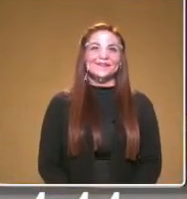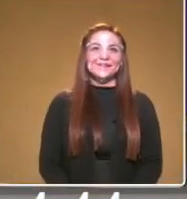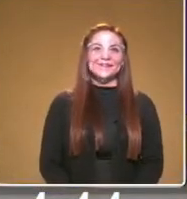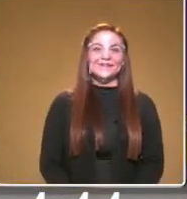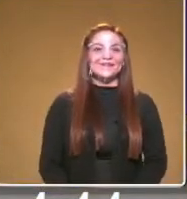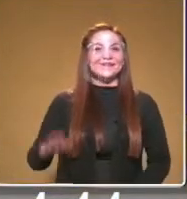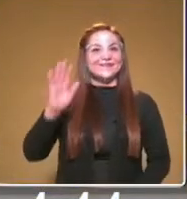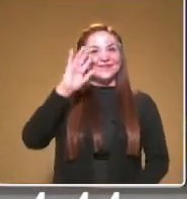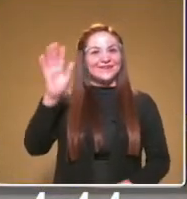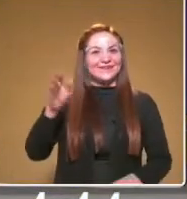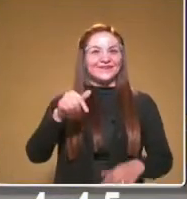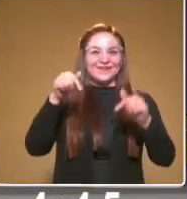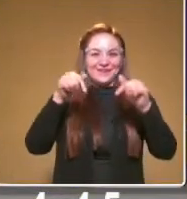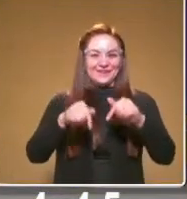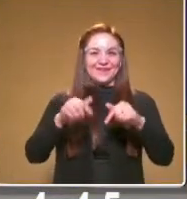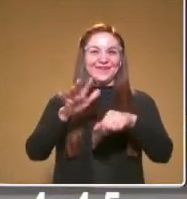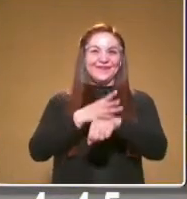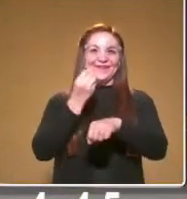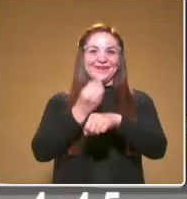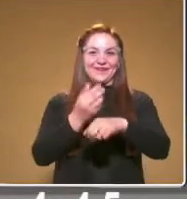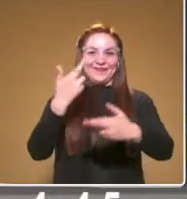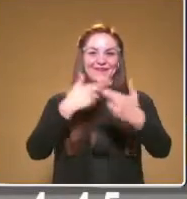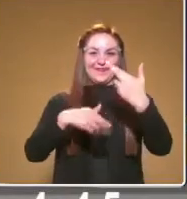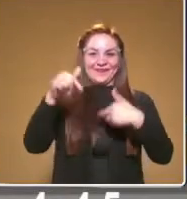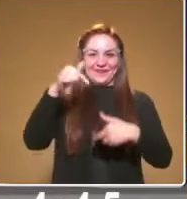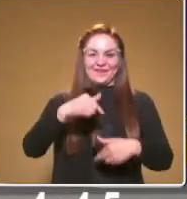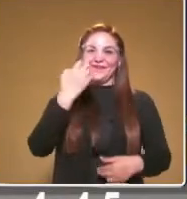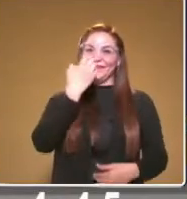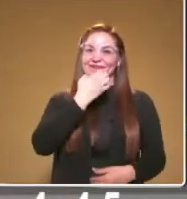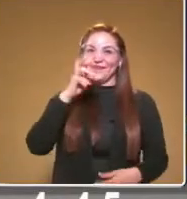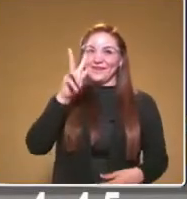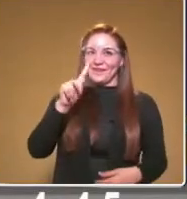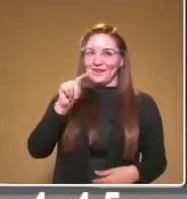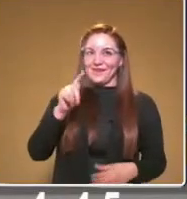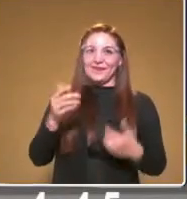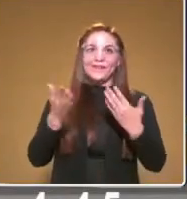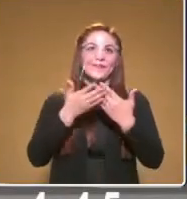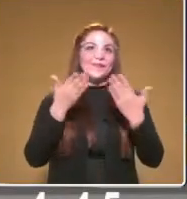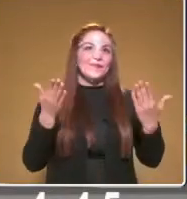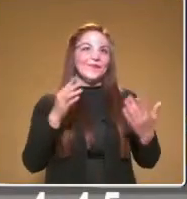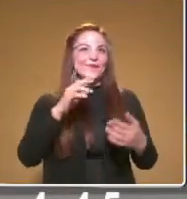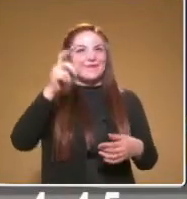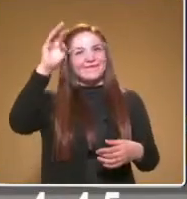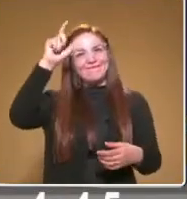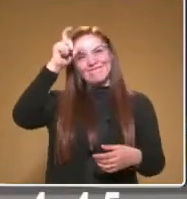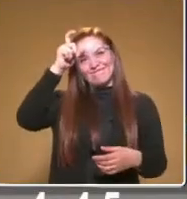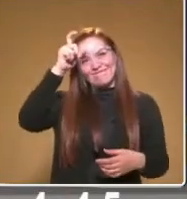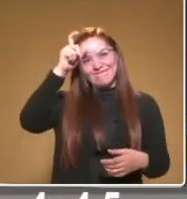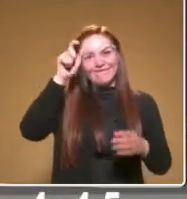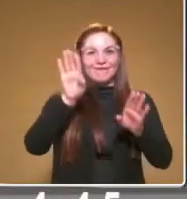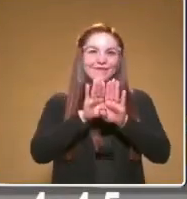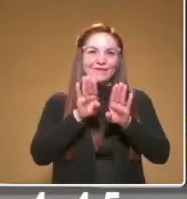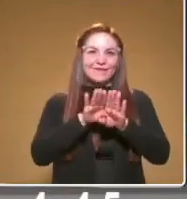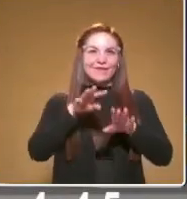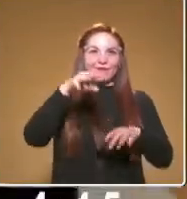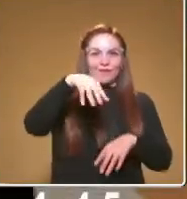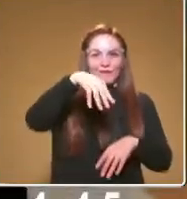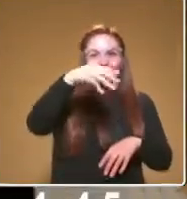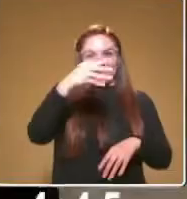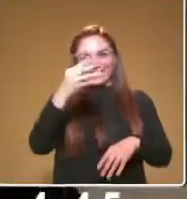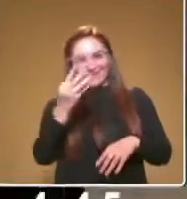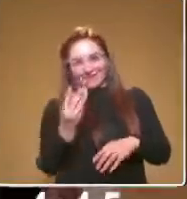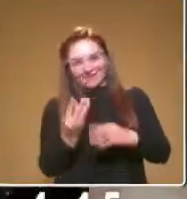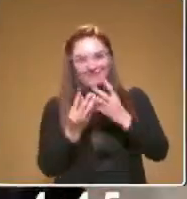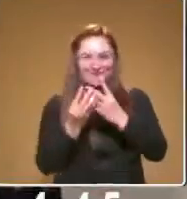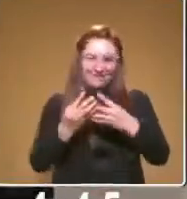Hola, ya estamos aquí de regreso nuevamente en Escuela TV y nos quedamos con la incógnita, maestra, de cómo quedaba el monito. Bueno, en aquel entonces era